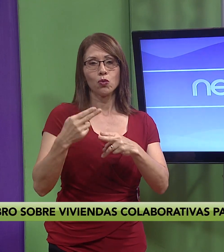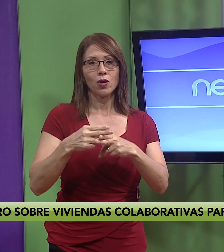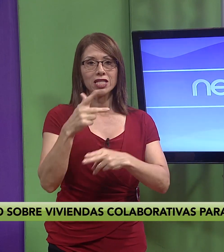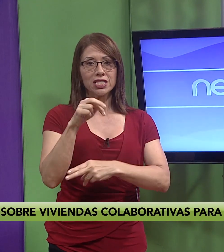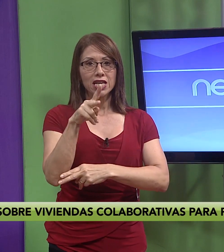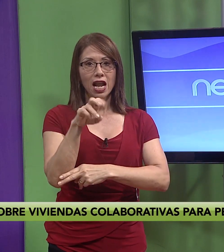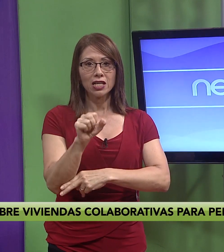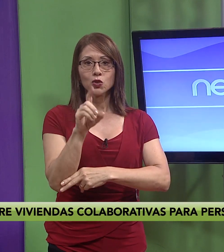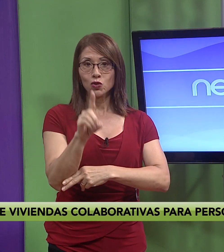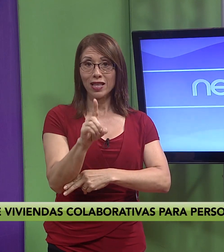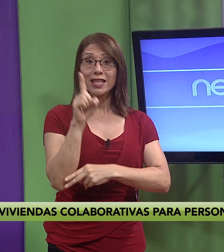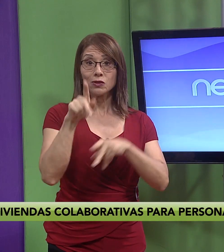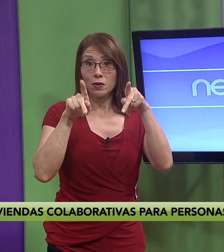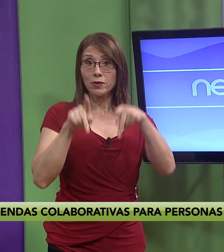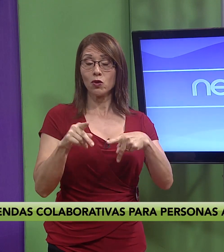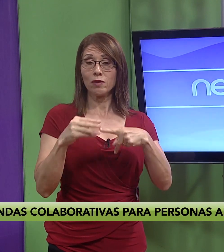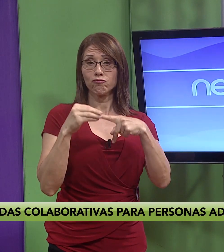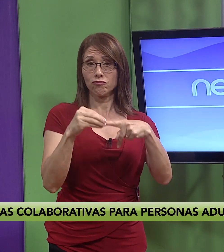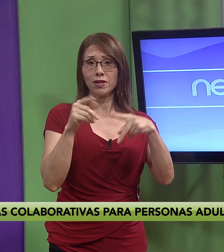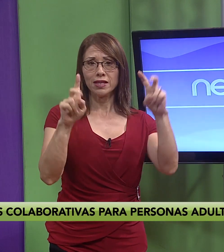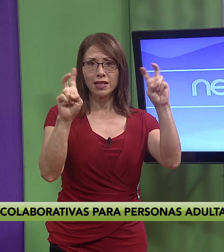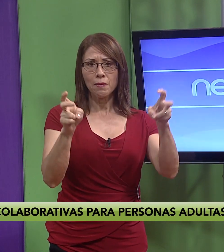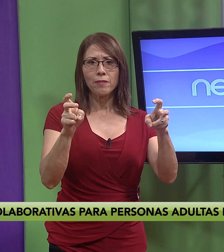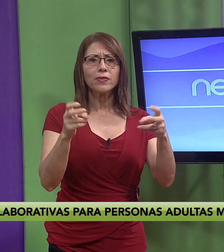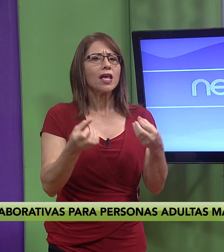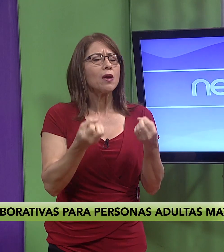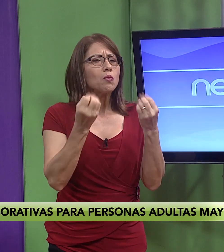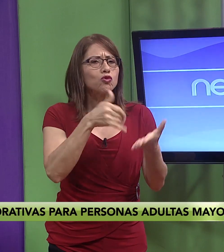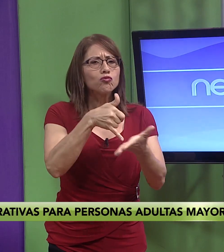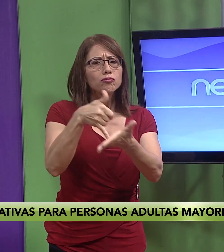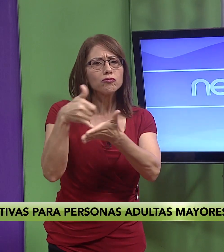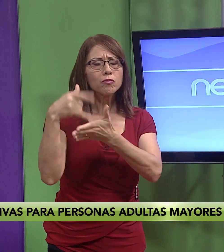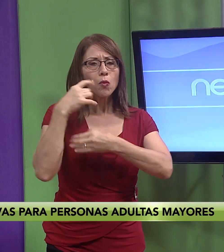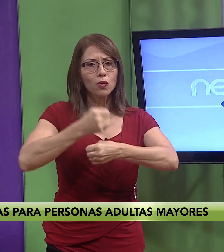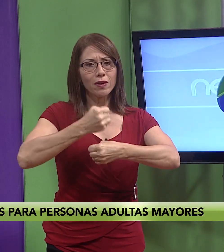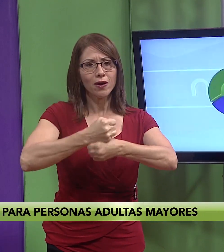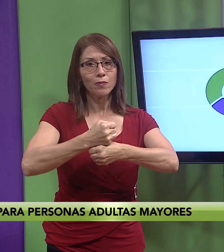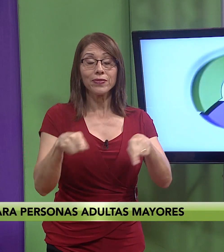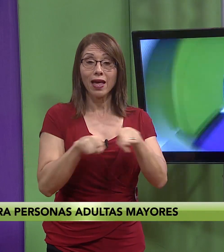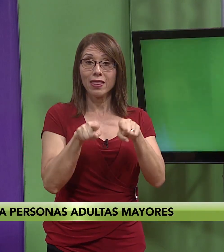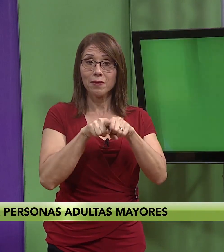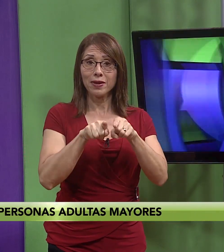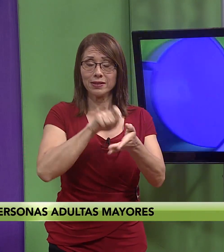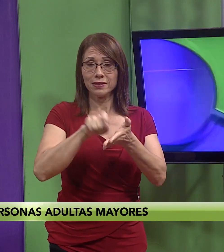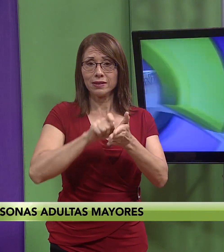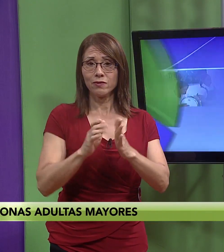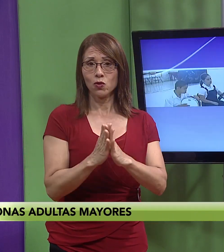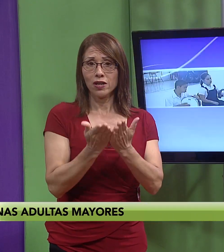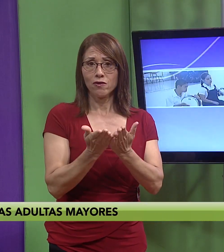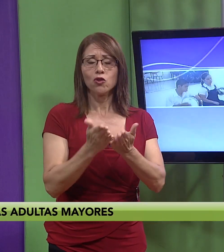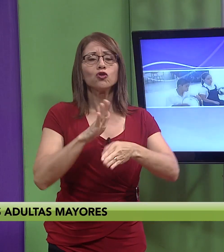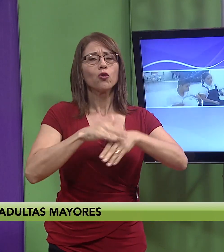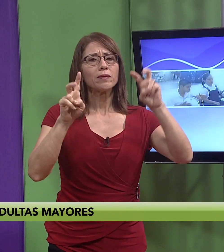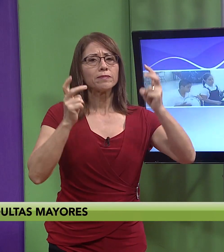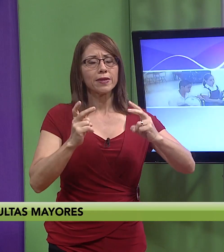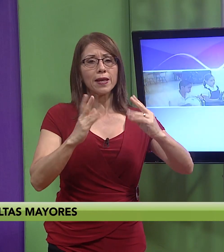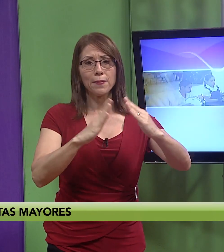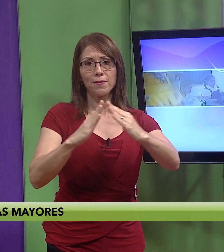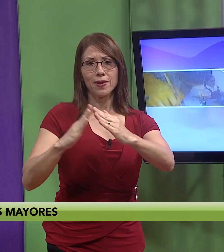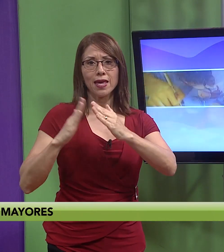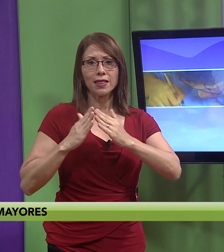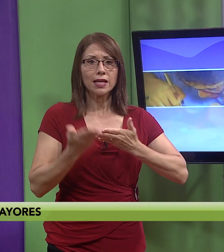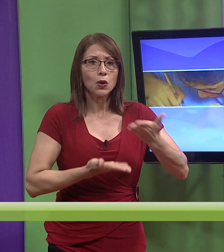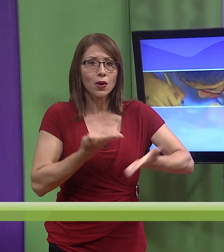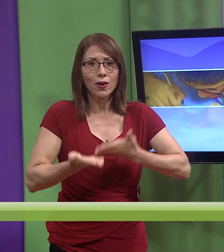Es uno de los pioneros En este tema Y ha recibido Múltiples premios Por su trabajo Además Escribió un libro Sobre las viviendas Colaborativas